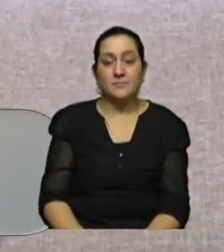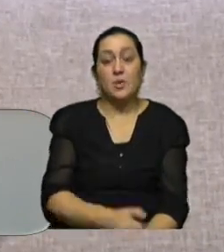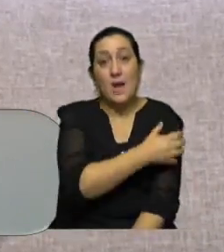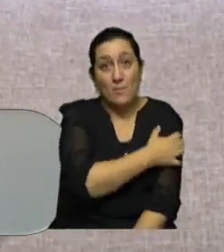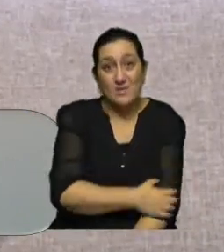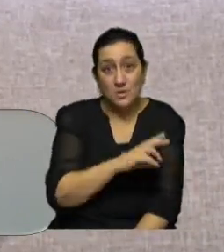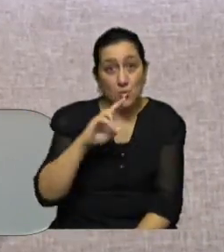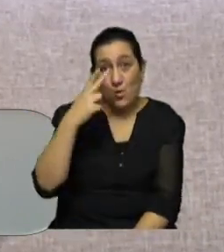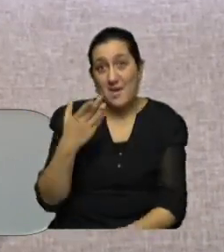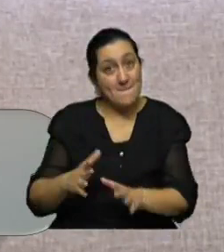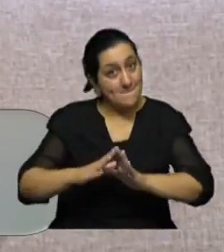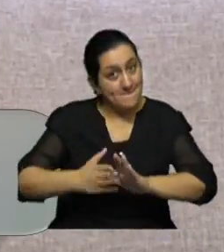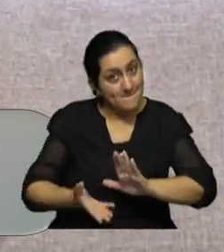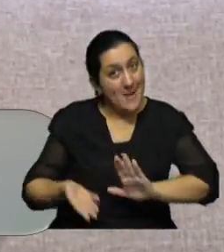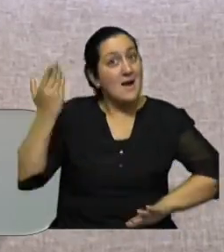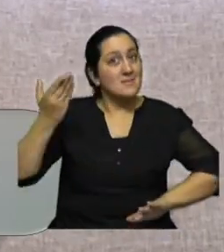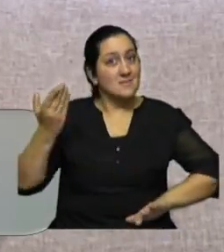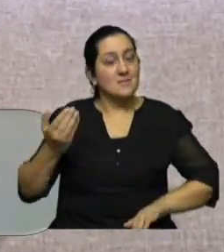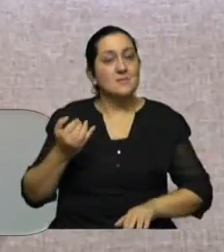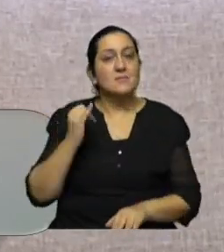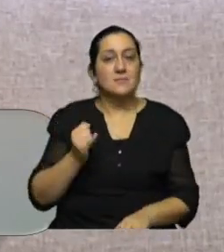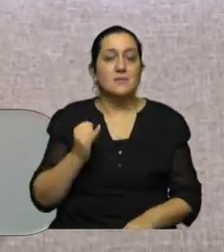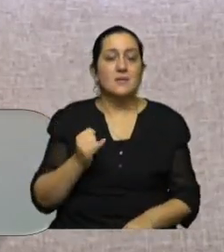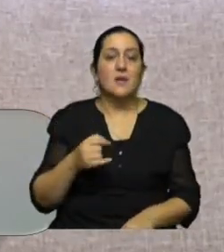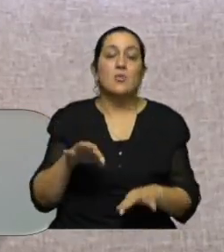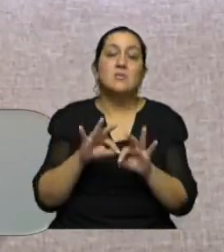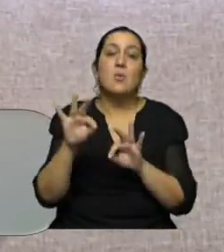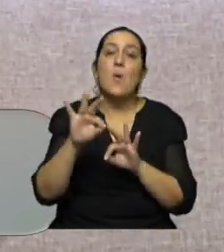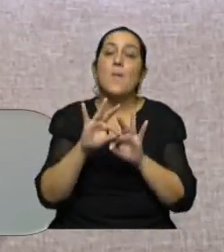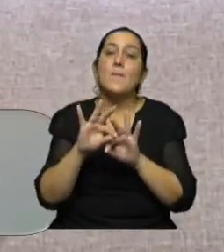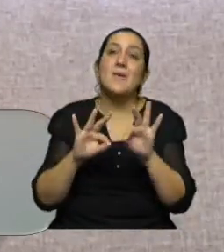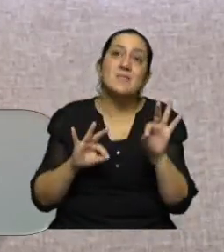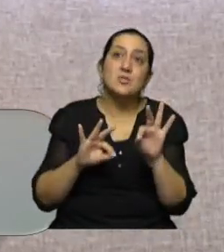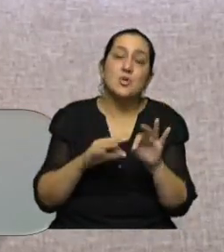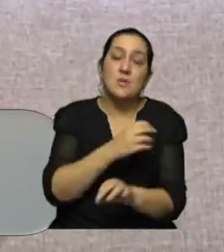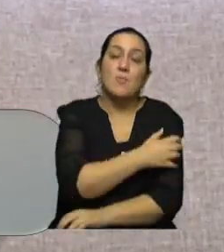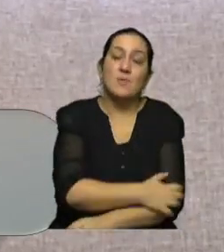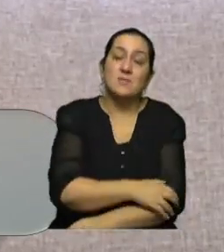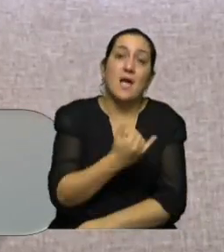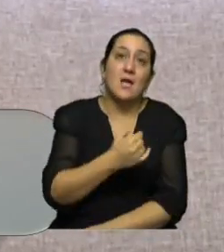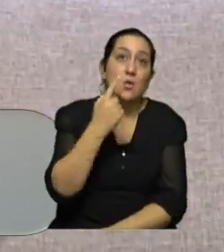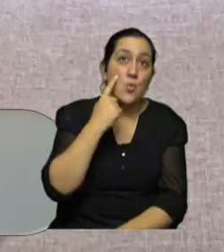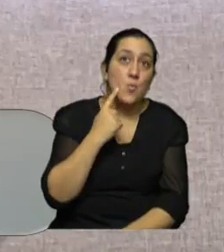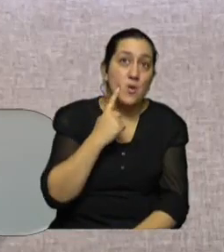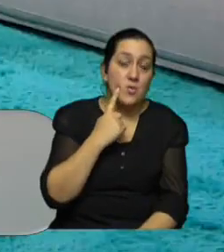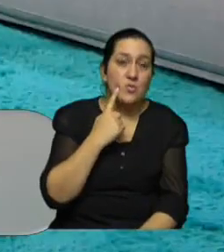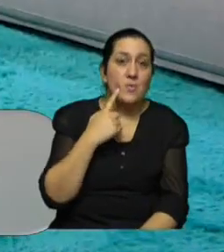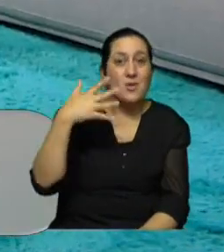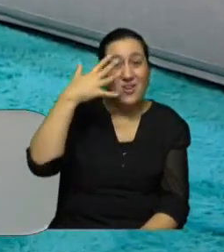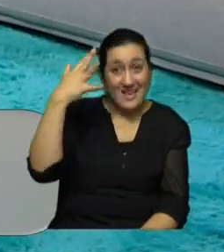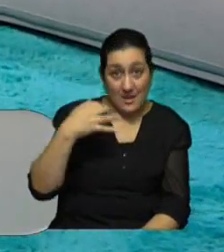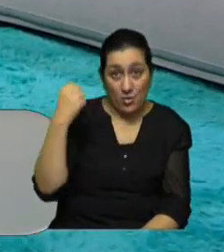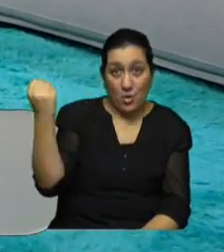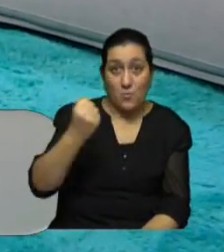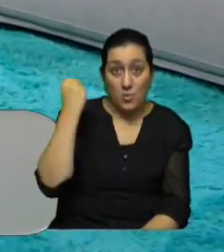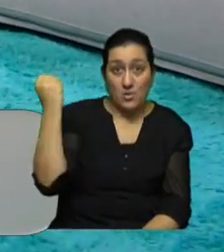Uruguay. Es una aproximación. Cuando hacemos mediciones de pobreza multidimensional nos encontramos con cifras más altas. Creo que lo importante en